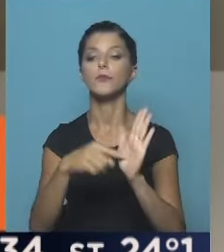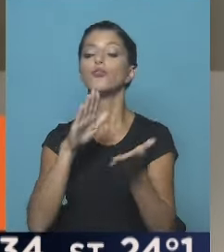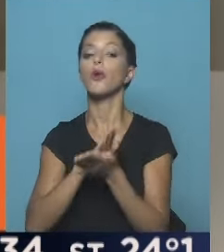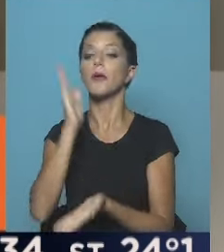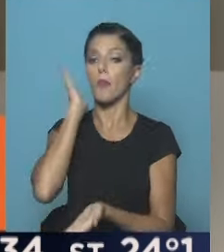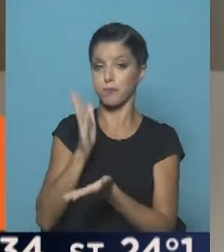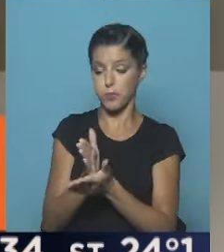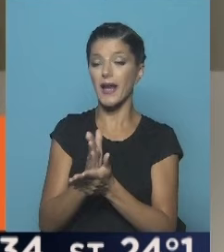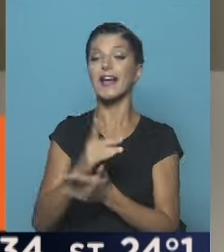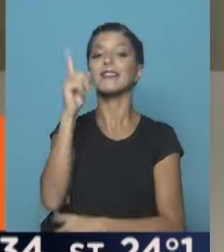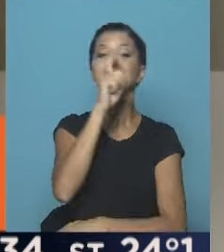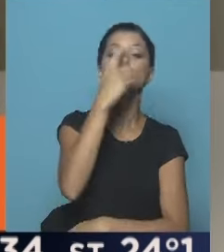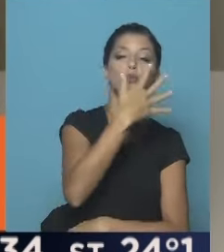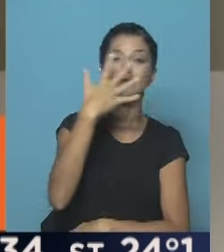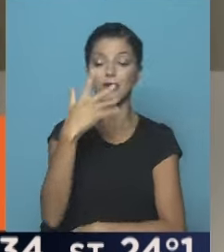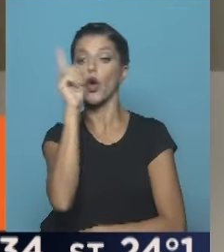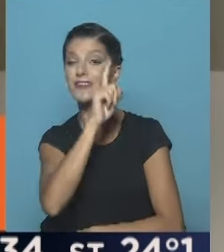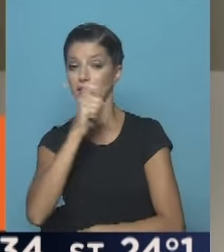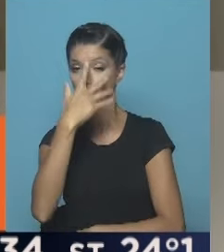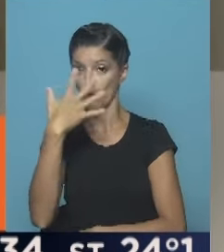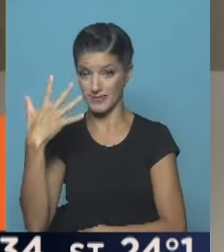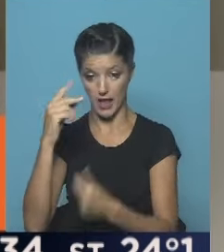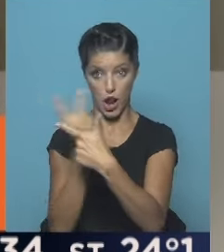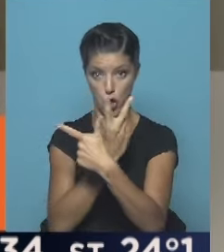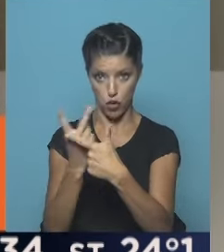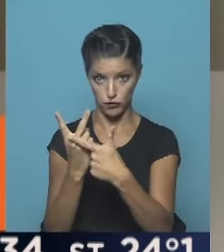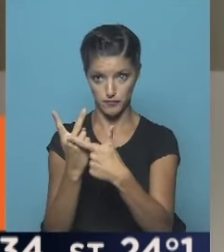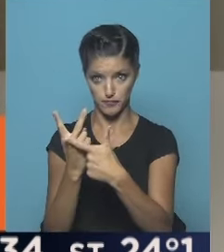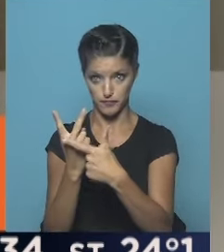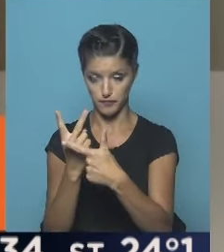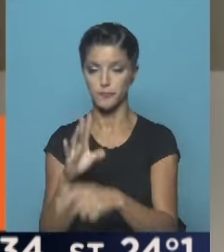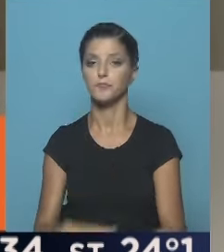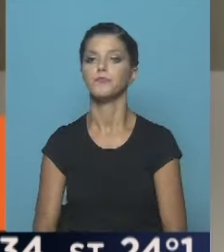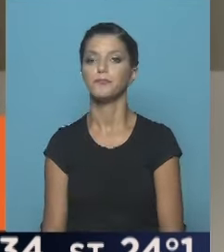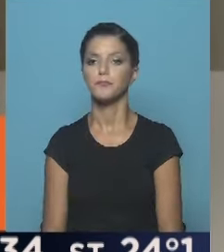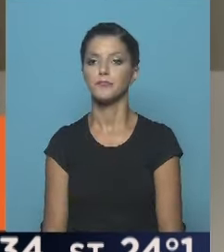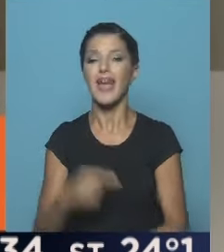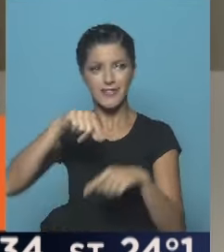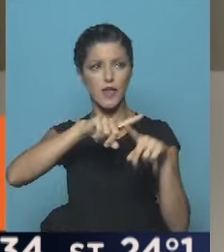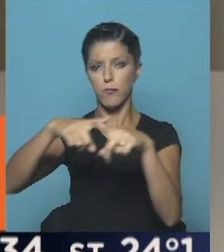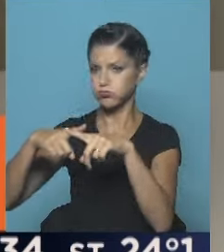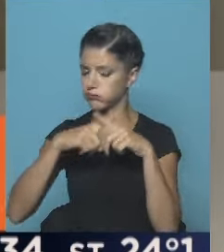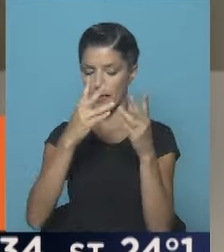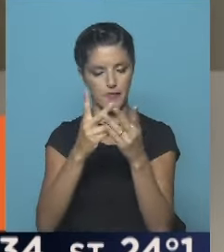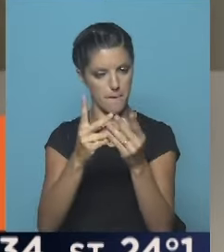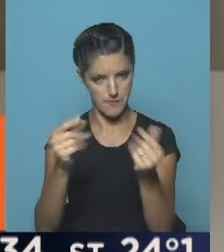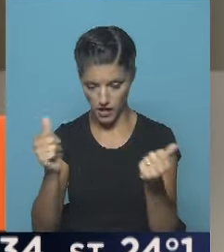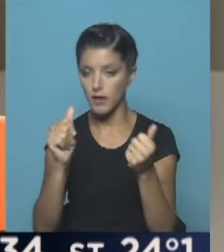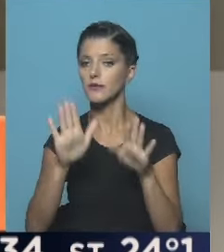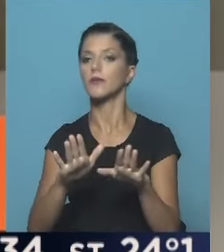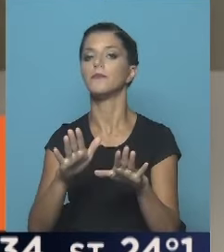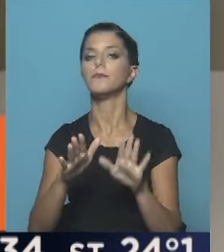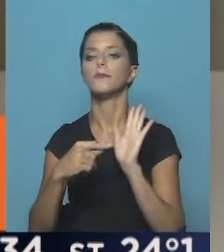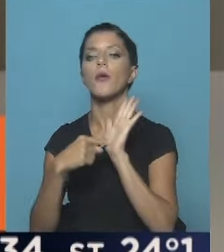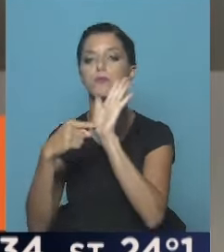sentencias 155 y 156, queda superado esta controversia, demostrando